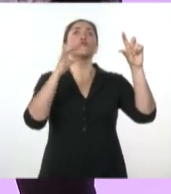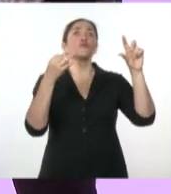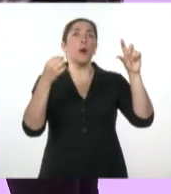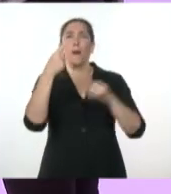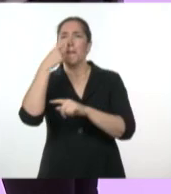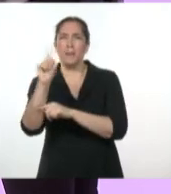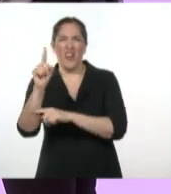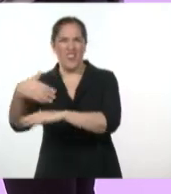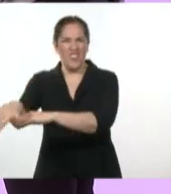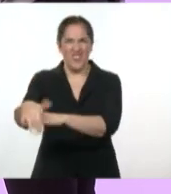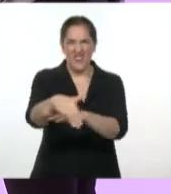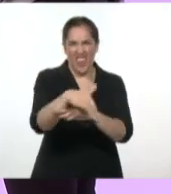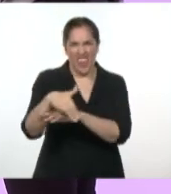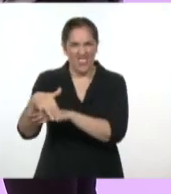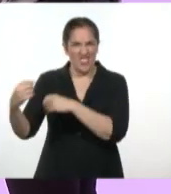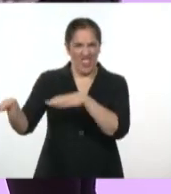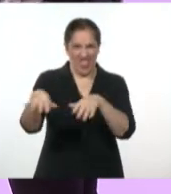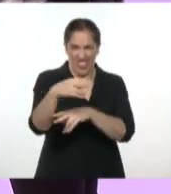callejeros.